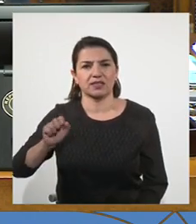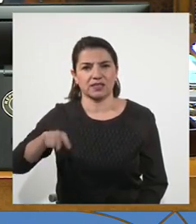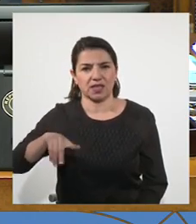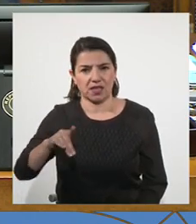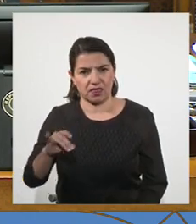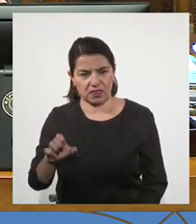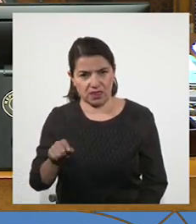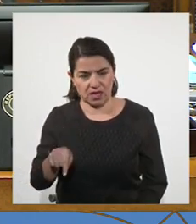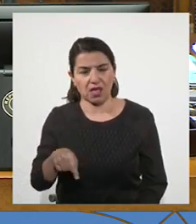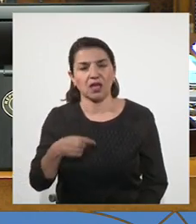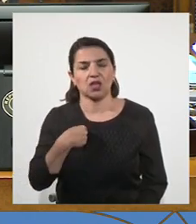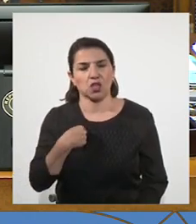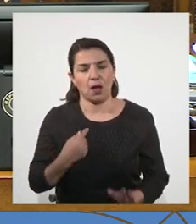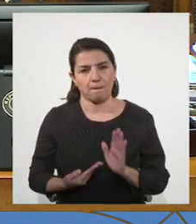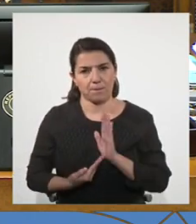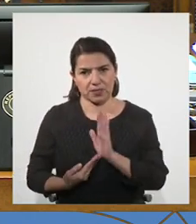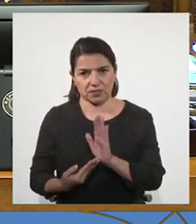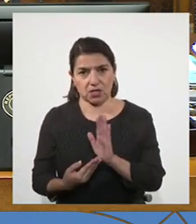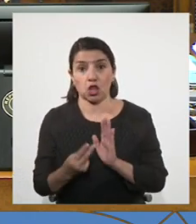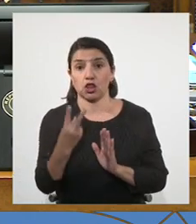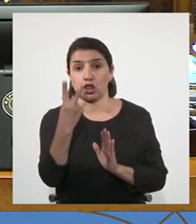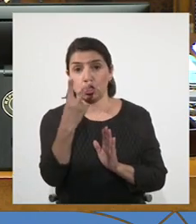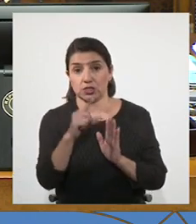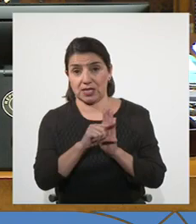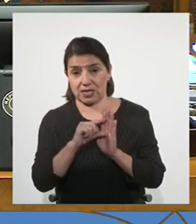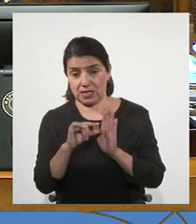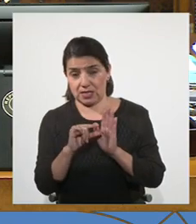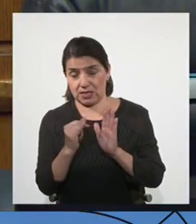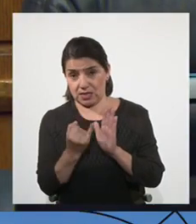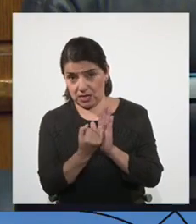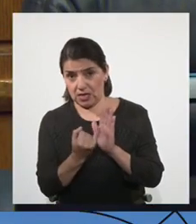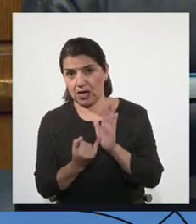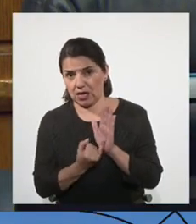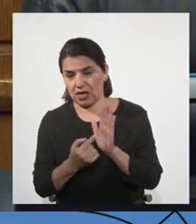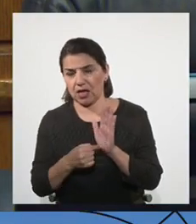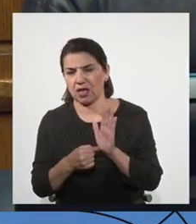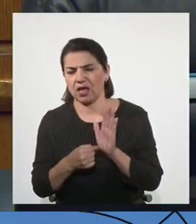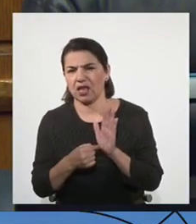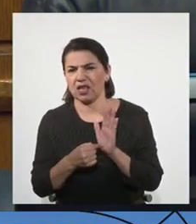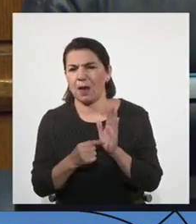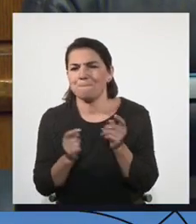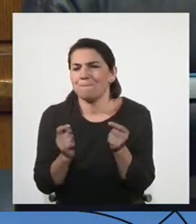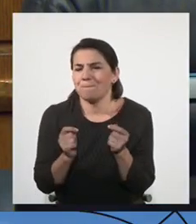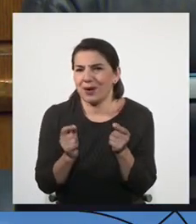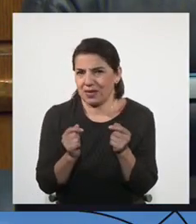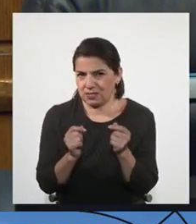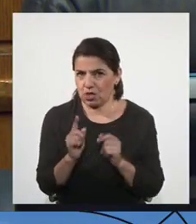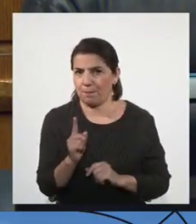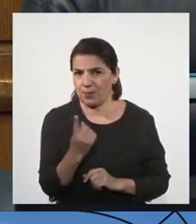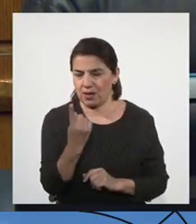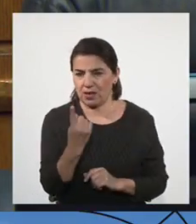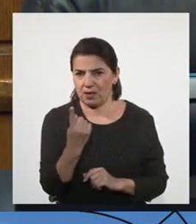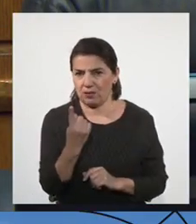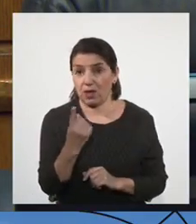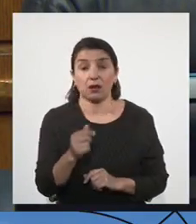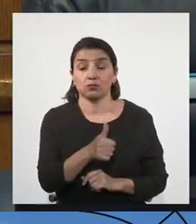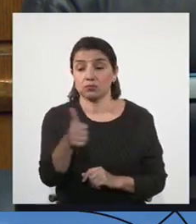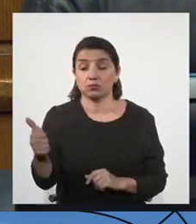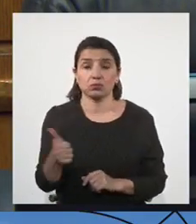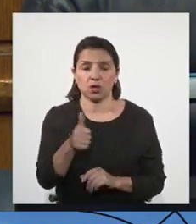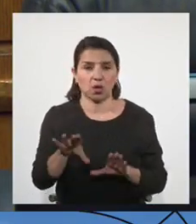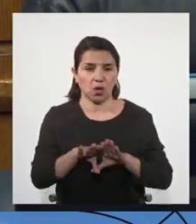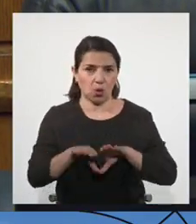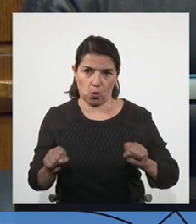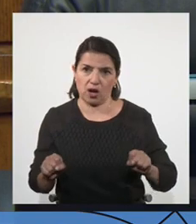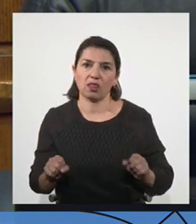Yo tengo presentado dos indicaciones, la primera tiene el sentido similar, pero básicamente vamos a estar todos de acuerdo porque es